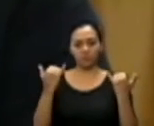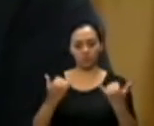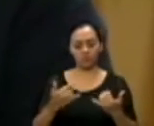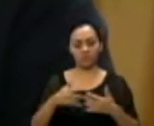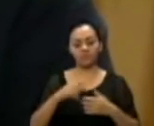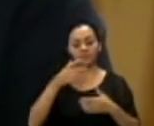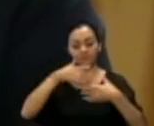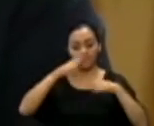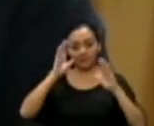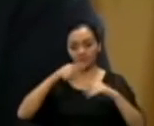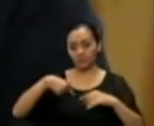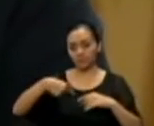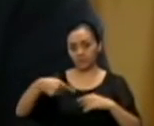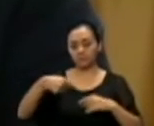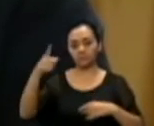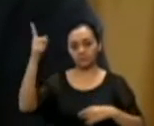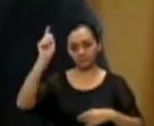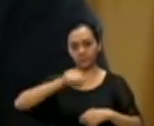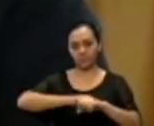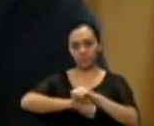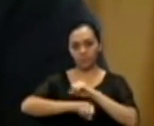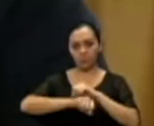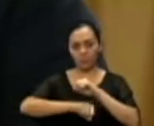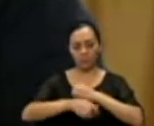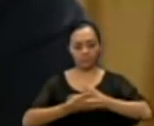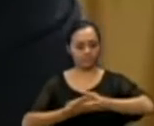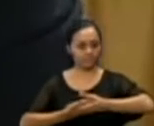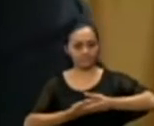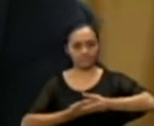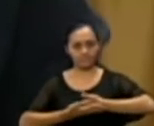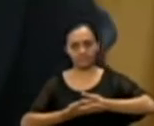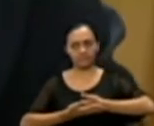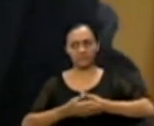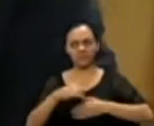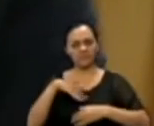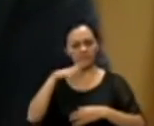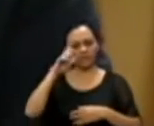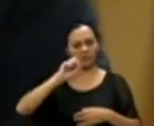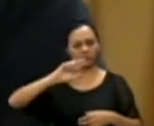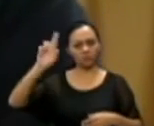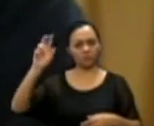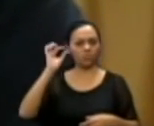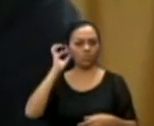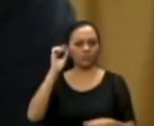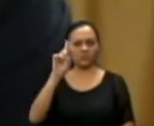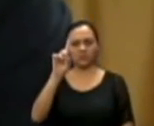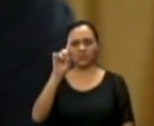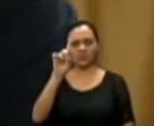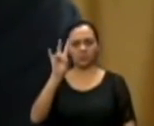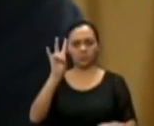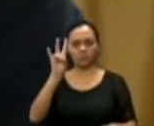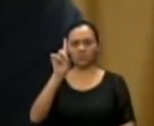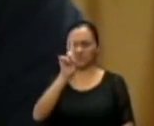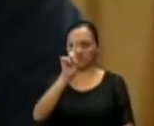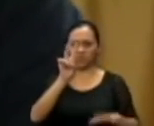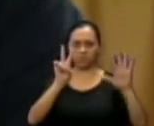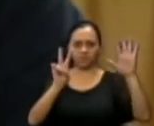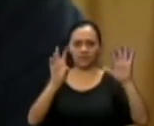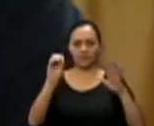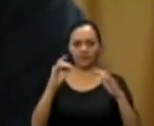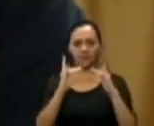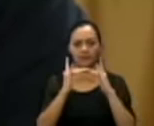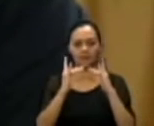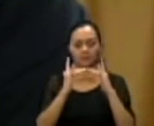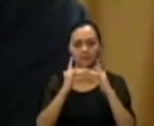incluso más grande este tiene 160 camas me parece el hospital de la maternidad del sur va a tener 170 camas maternidad que ve el